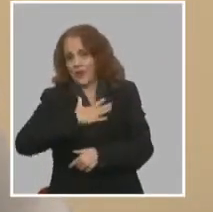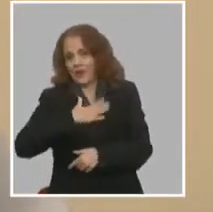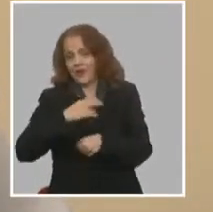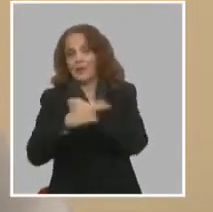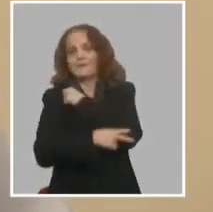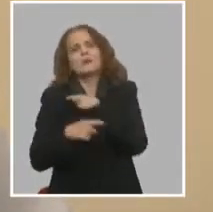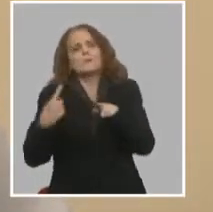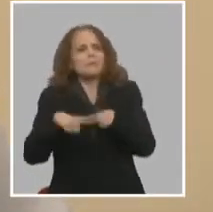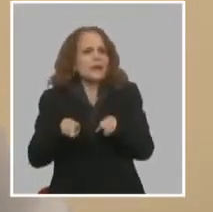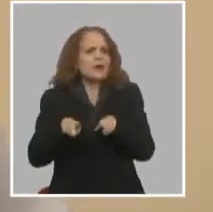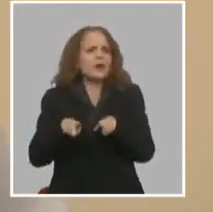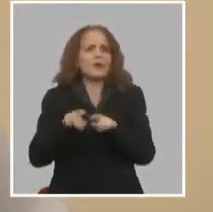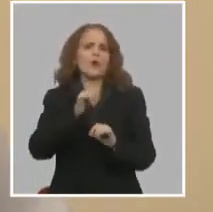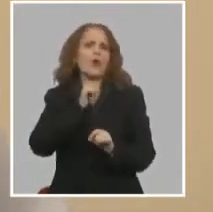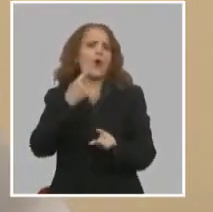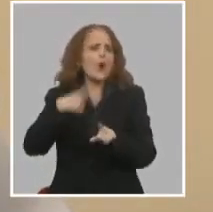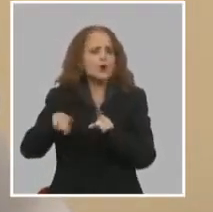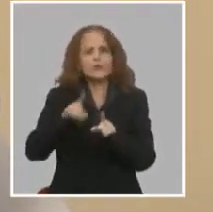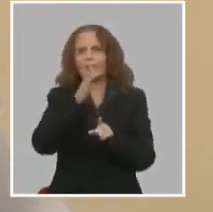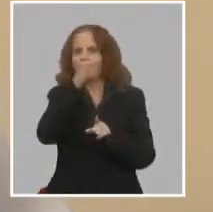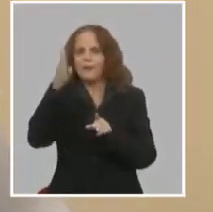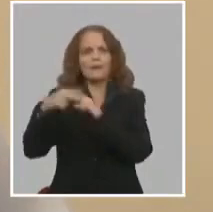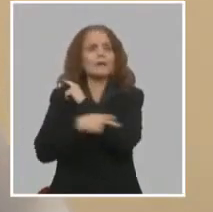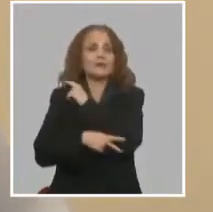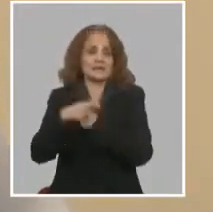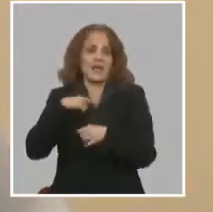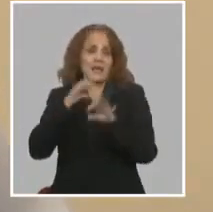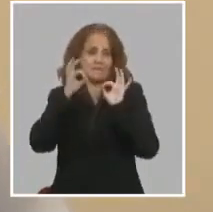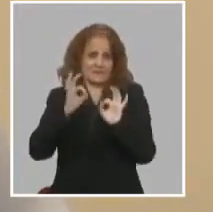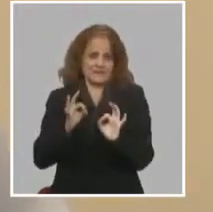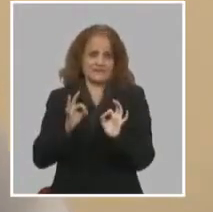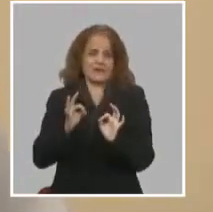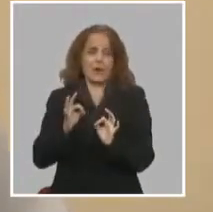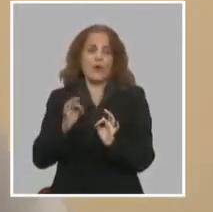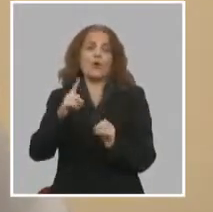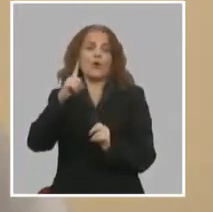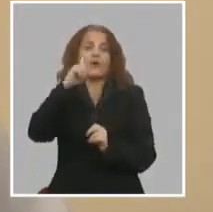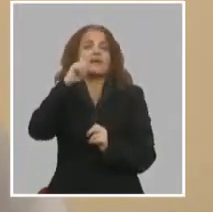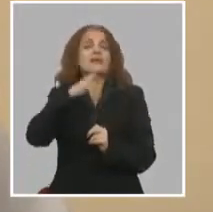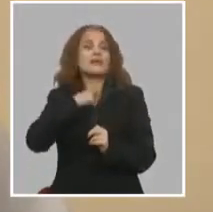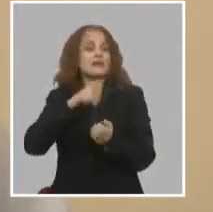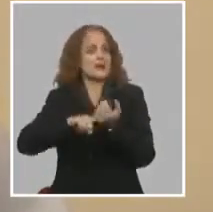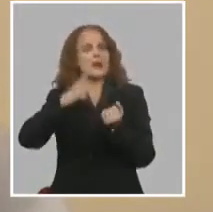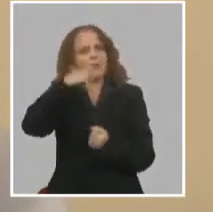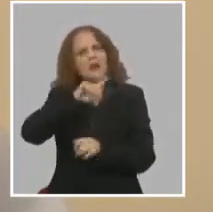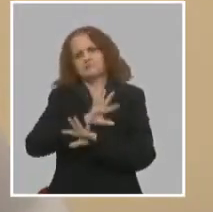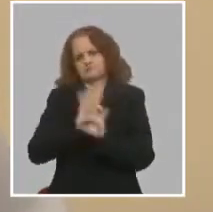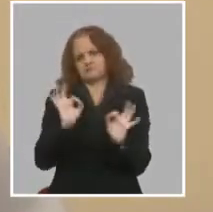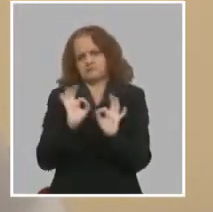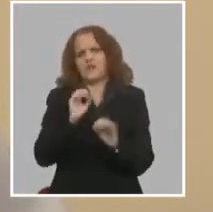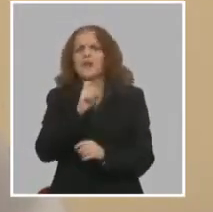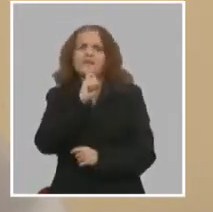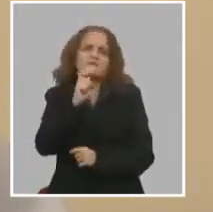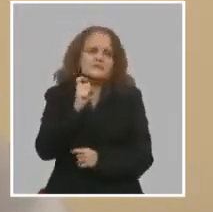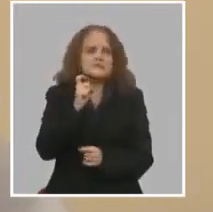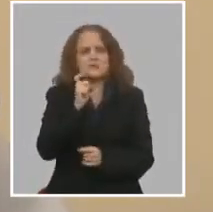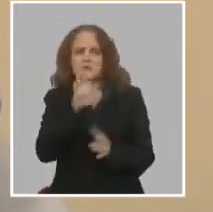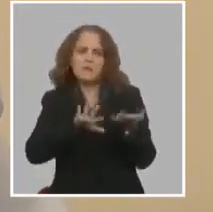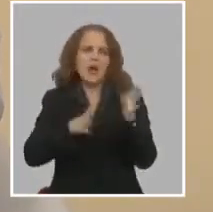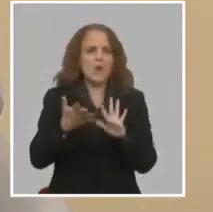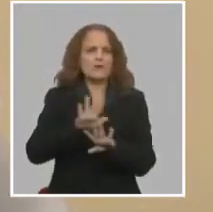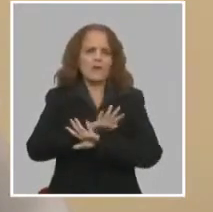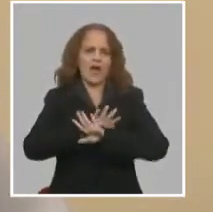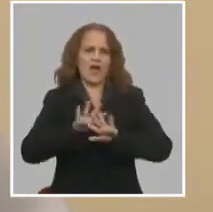otras misiones, en esta específicamente de la que estamos conversando en Nepal, no fue tan difícil porque ya tenía las experiencias anteriores